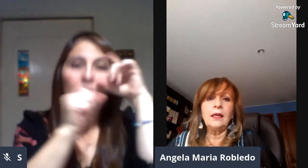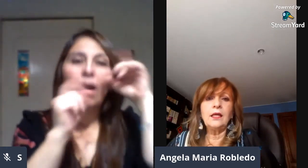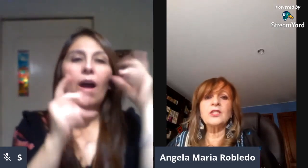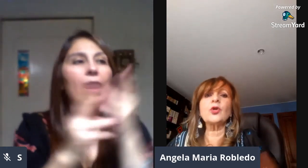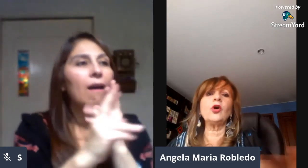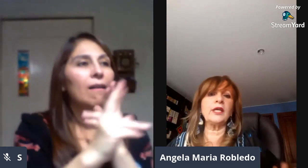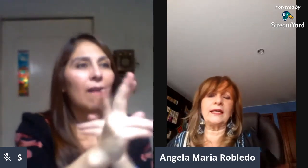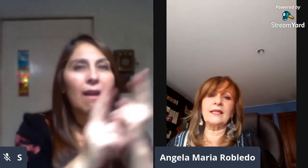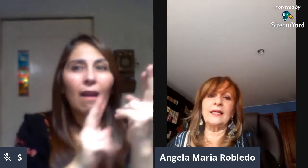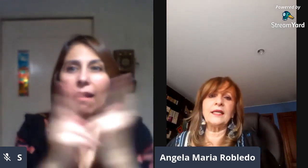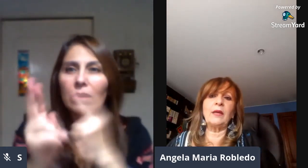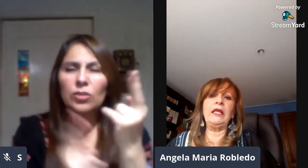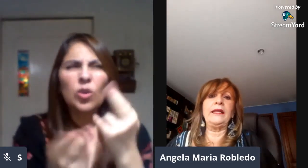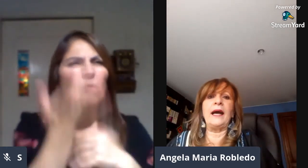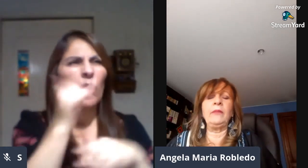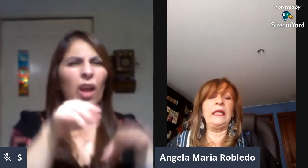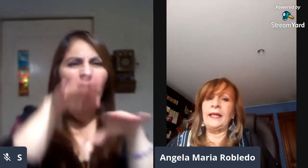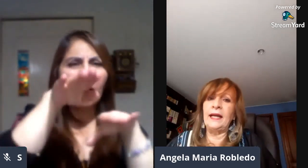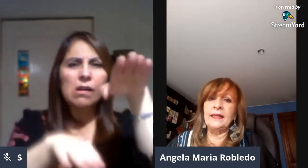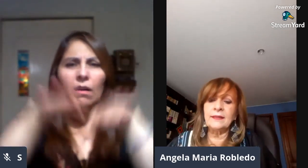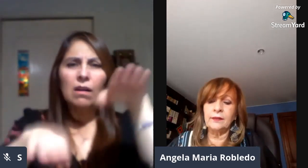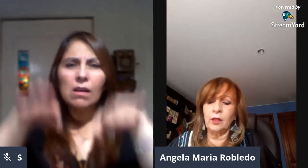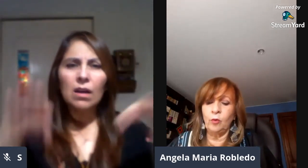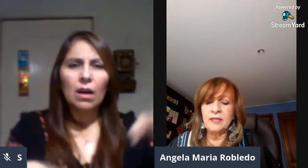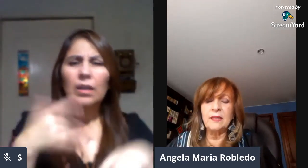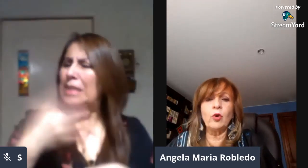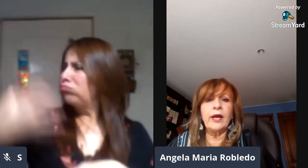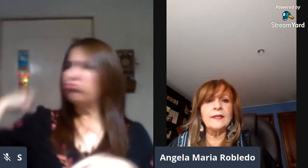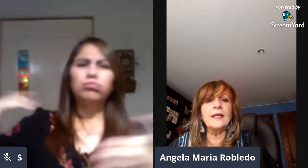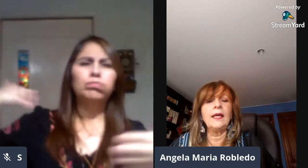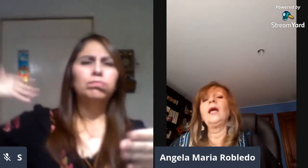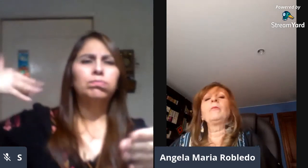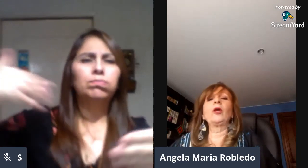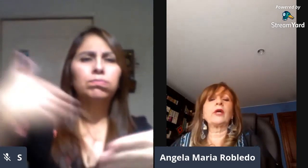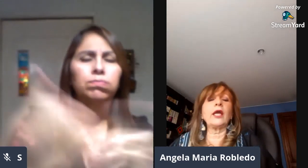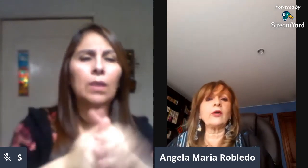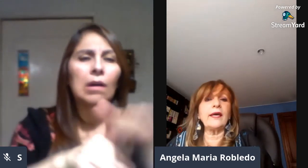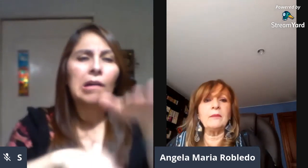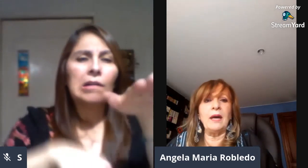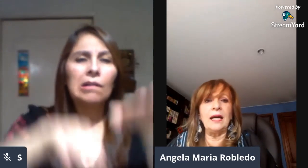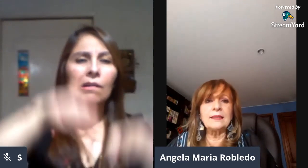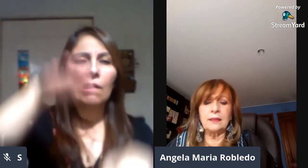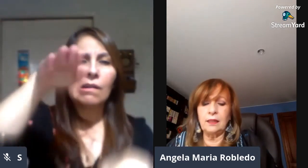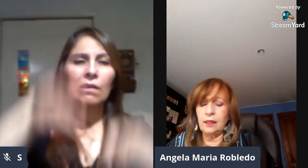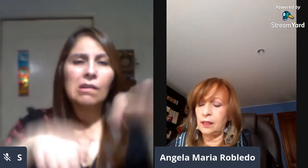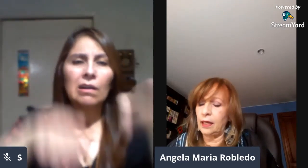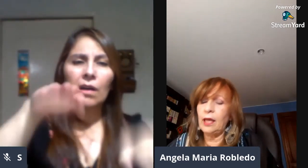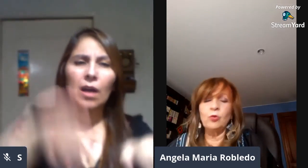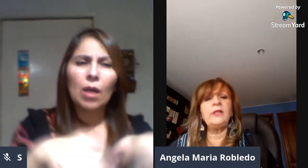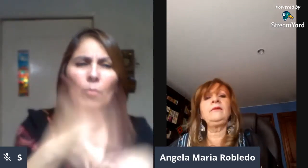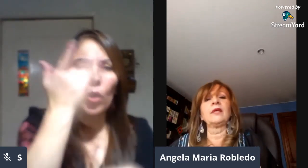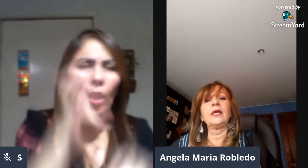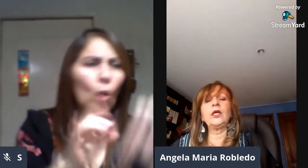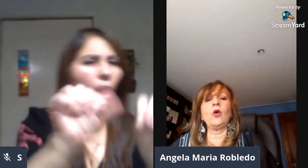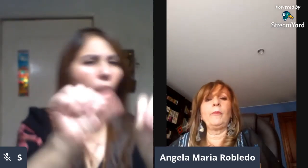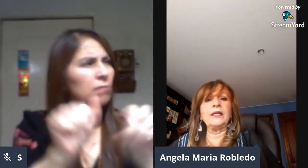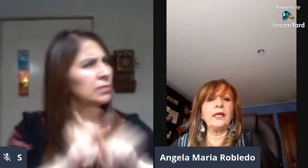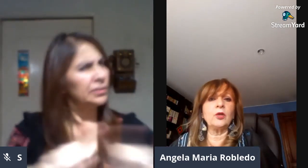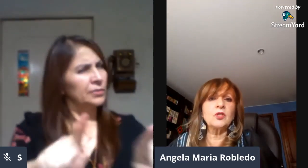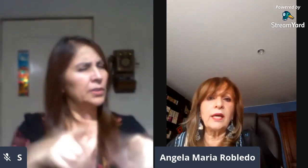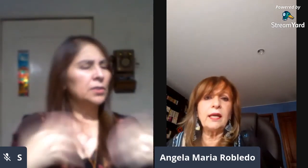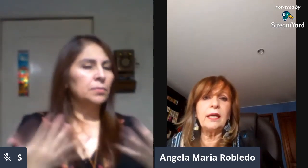desigualdades históricas, casi que milenarias entre hombres y mujeres, pero creo que además Edwin